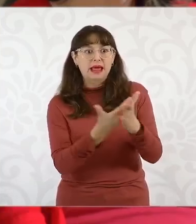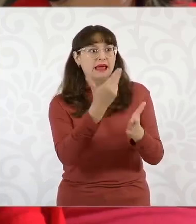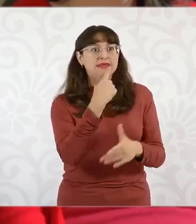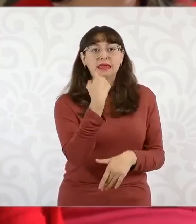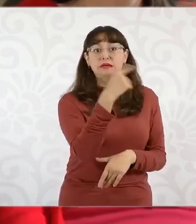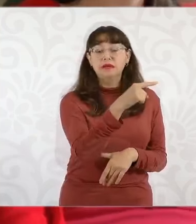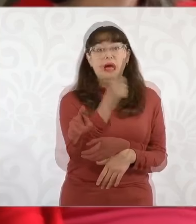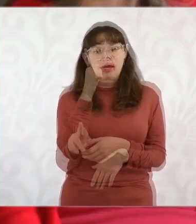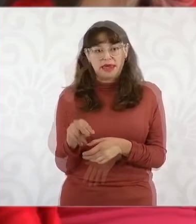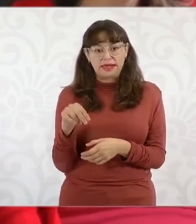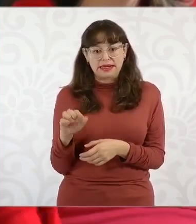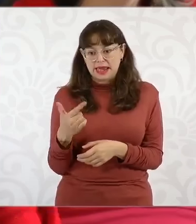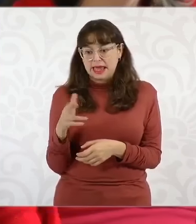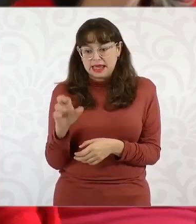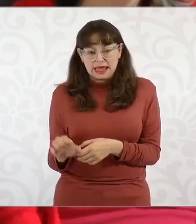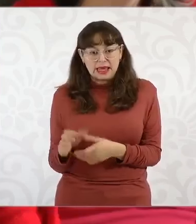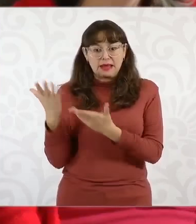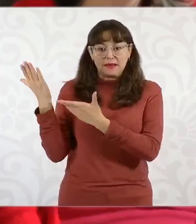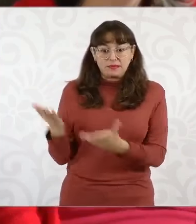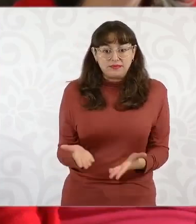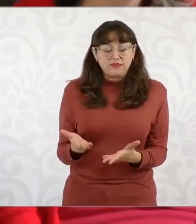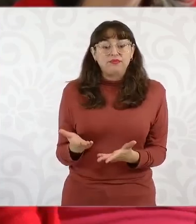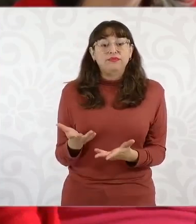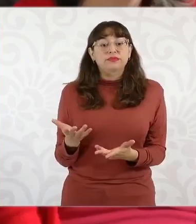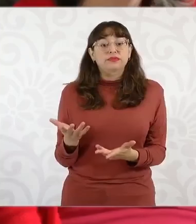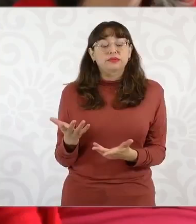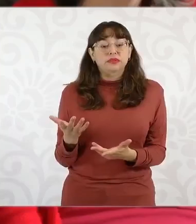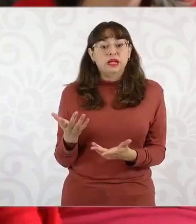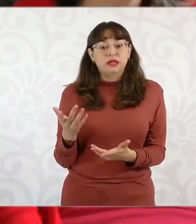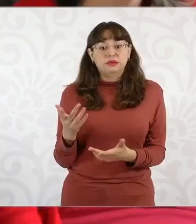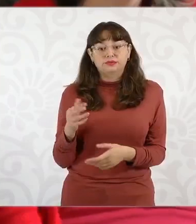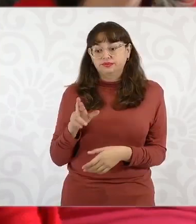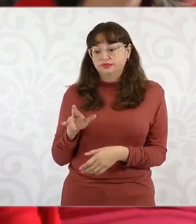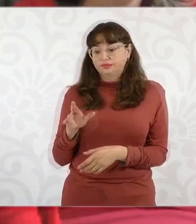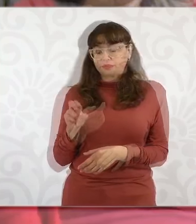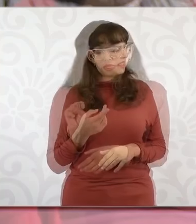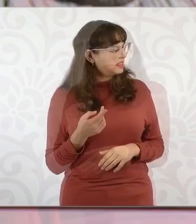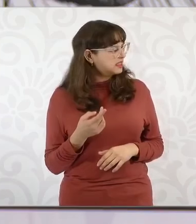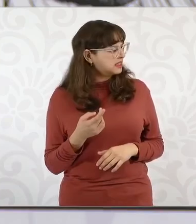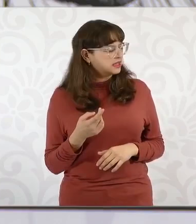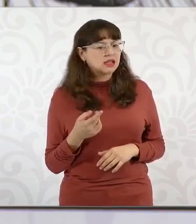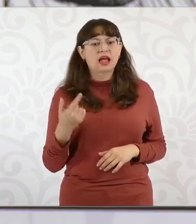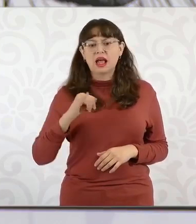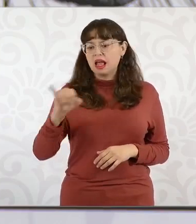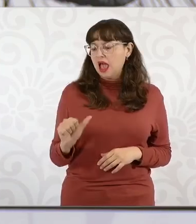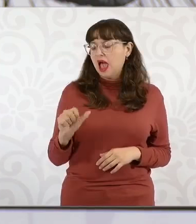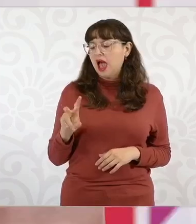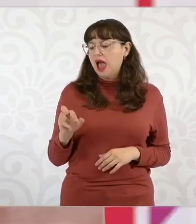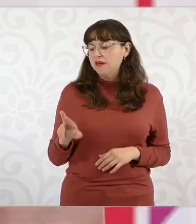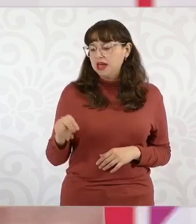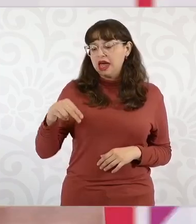denostar, a agredir, a mentir. Traído a México, patrocinado, entiendo, por Ricardo Benjamín Salinas Pliego. Javier